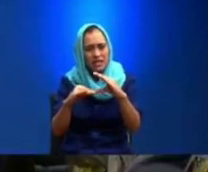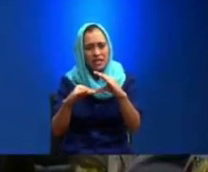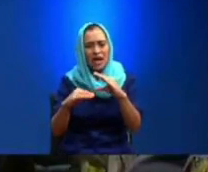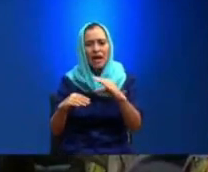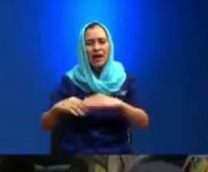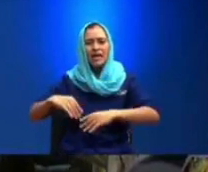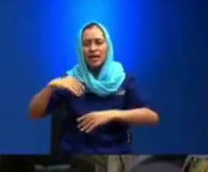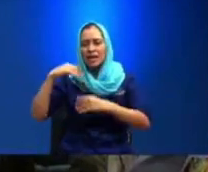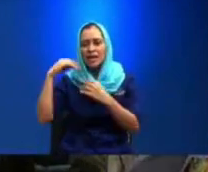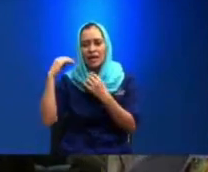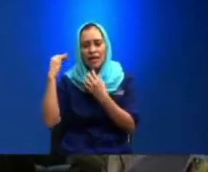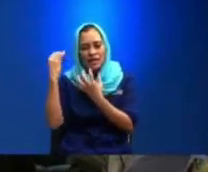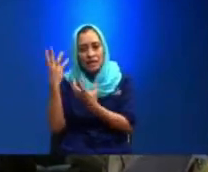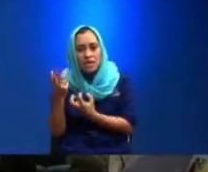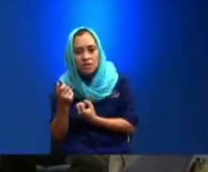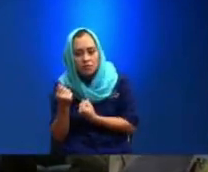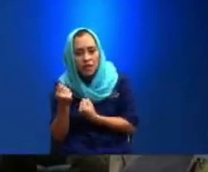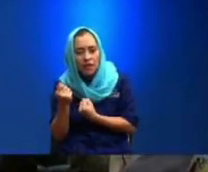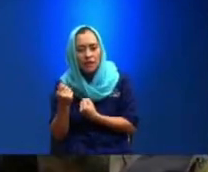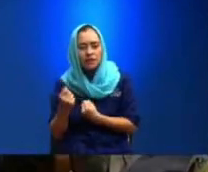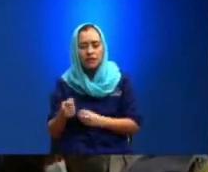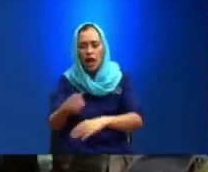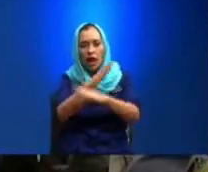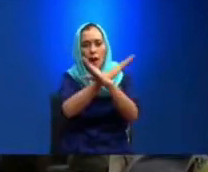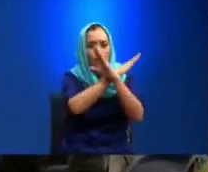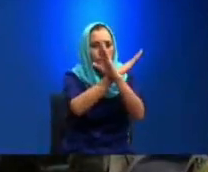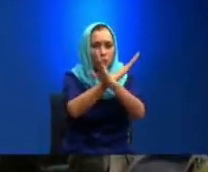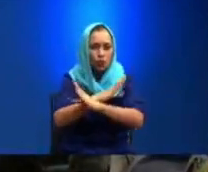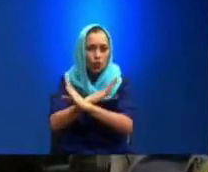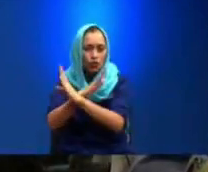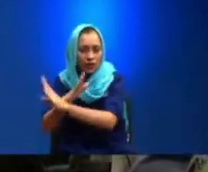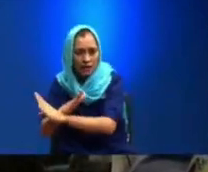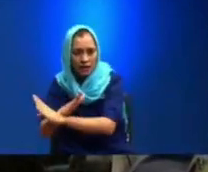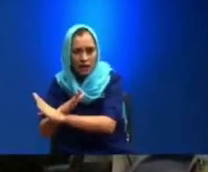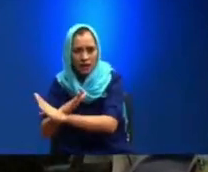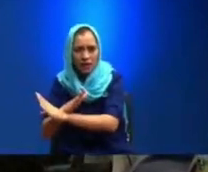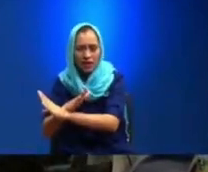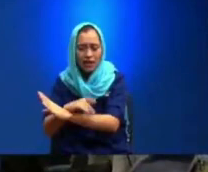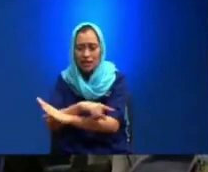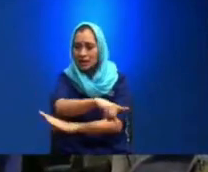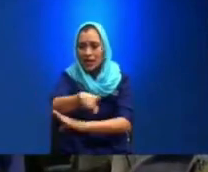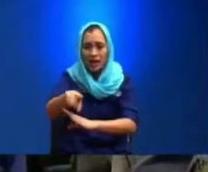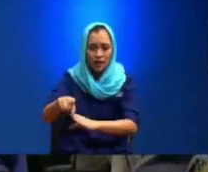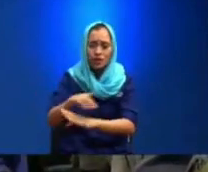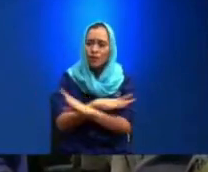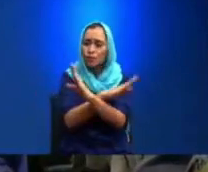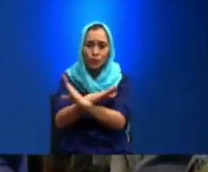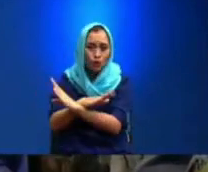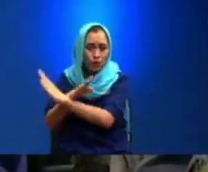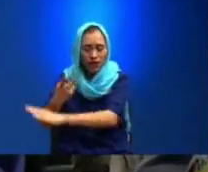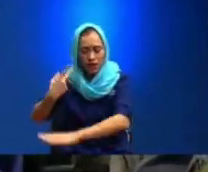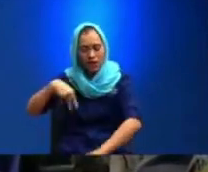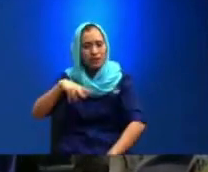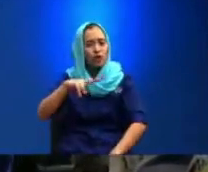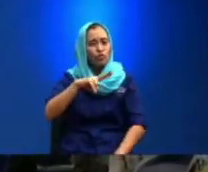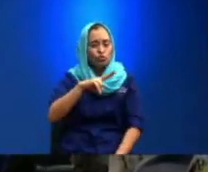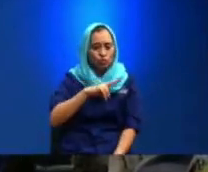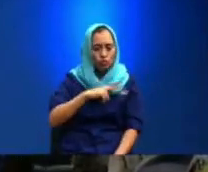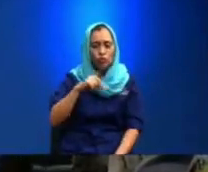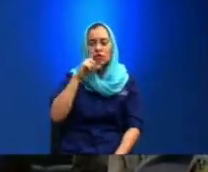protégeles en el nombre de jesús protégenos a cada uno de nosotros que tenemos que levantar nuestra voz